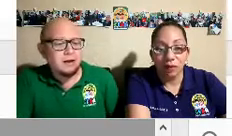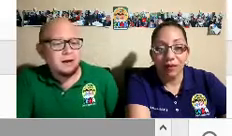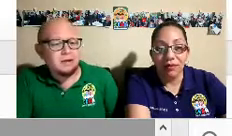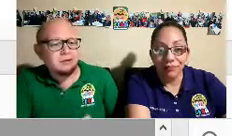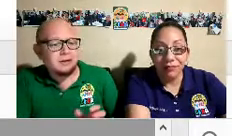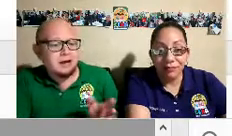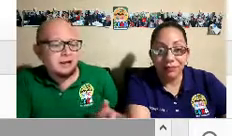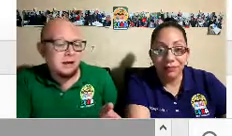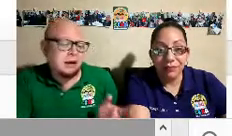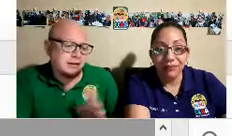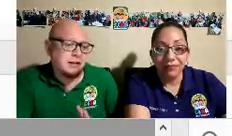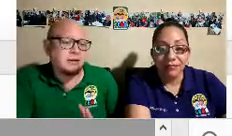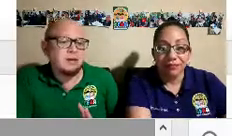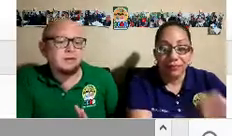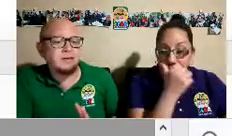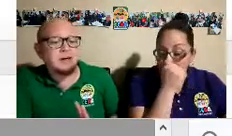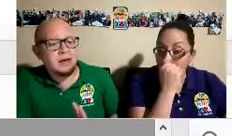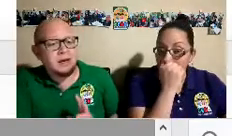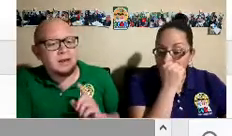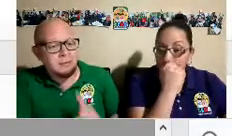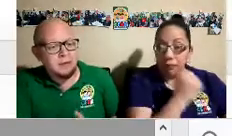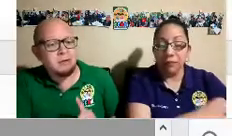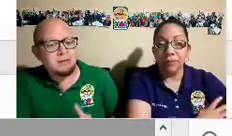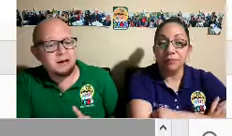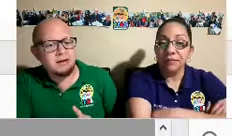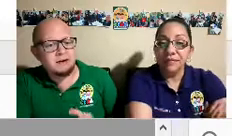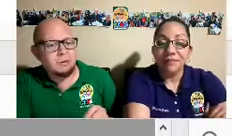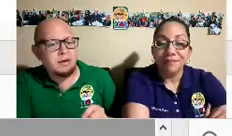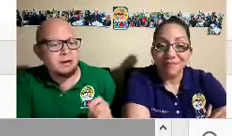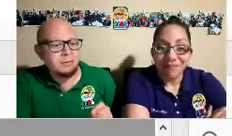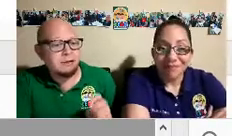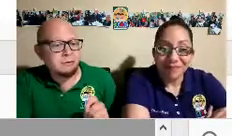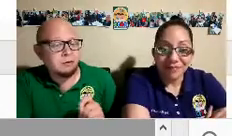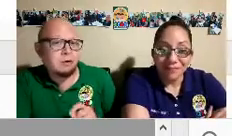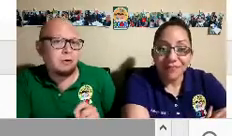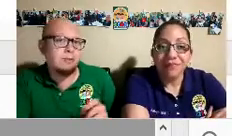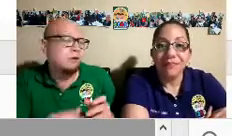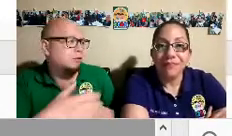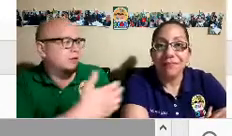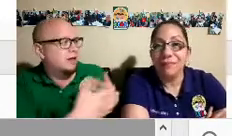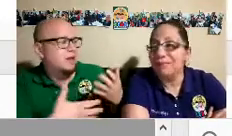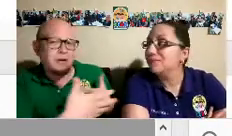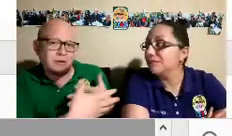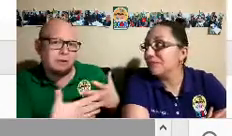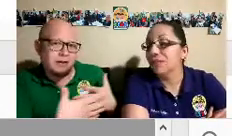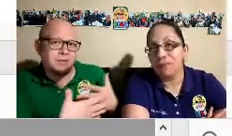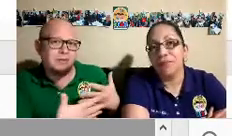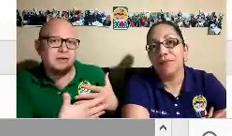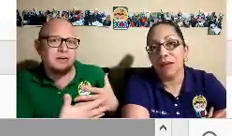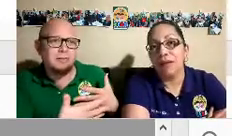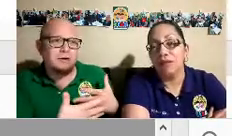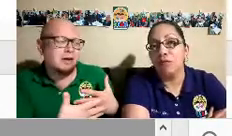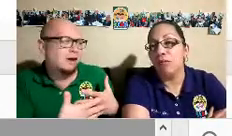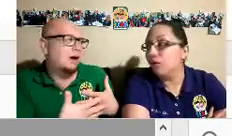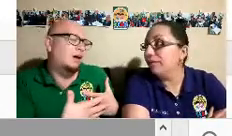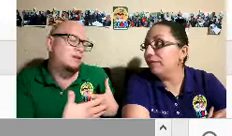Muy bien. Entonces, aquí en la siguiente actividad nos dicen que hay que intercambiar los mensajes. ¿Cuál es el lápiz que escogió el otro equipo? Eso sería ya lo que platicamos.